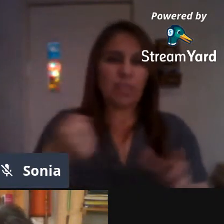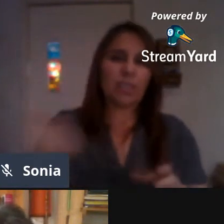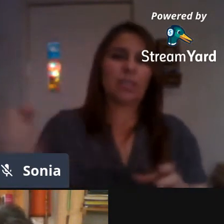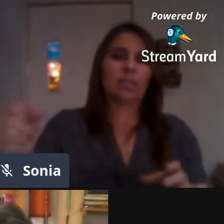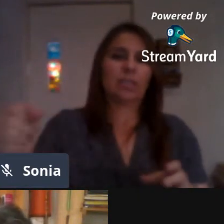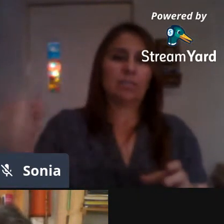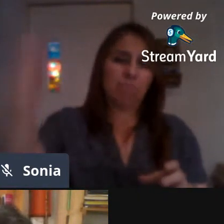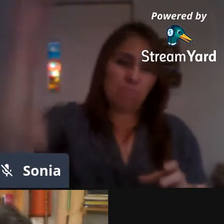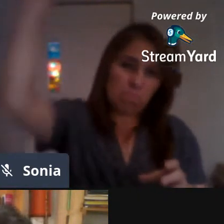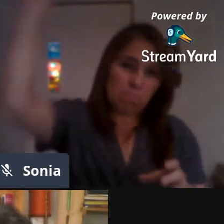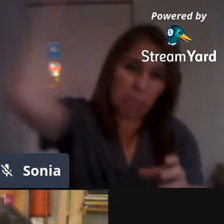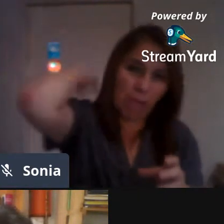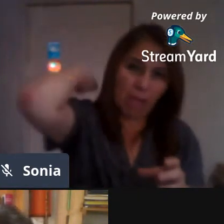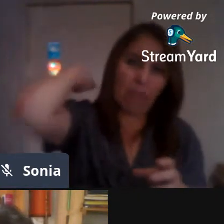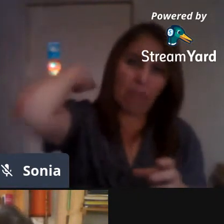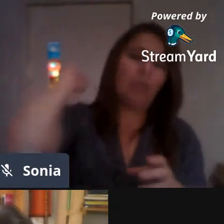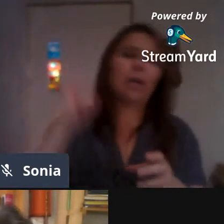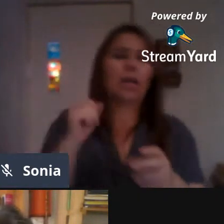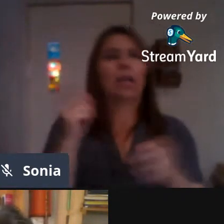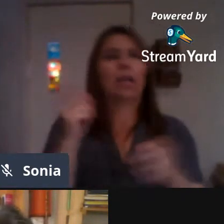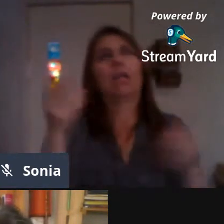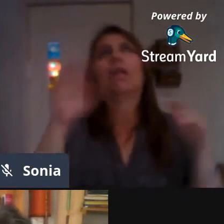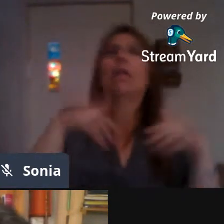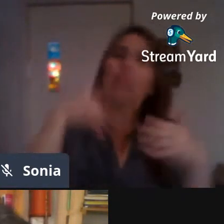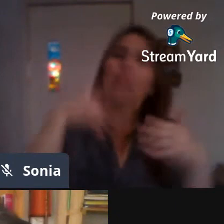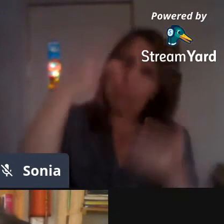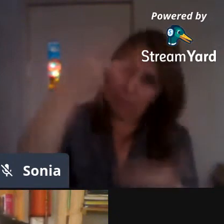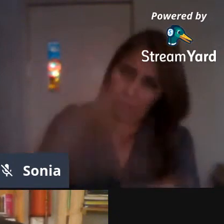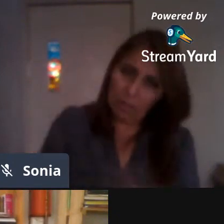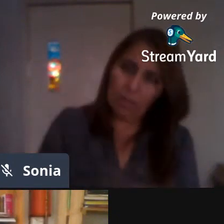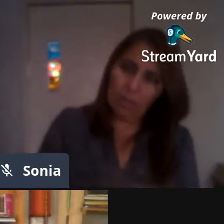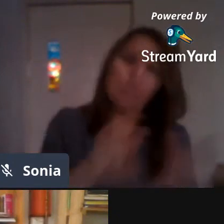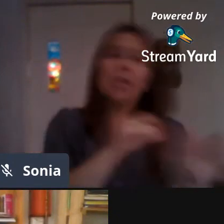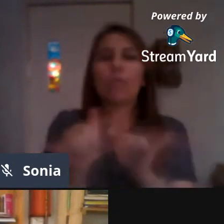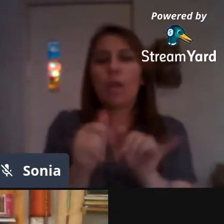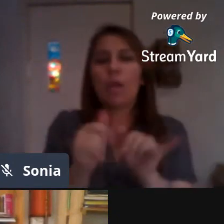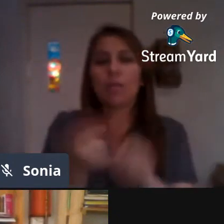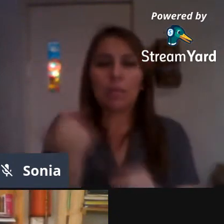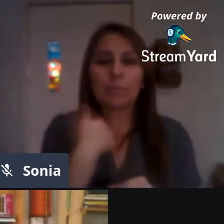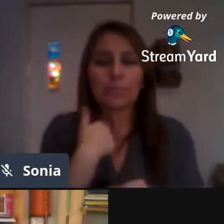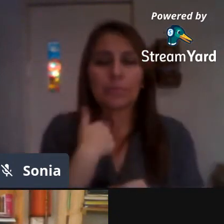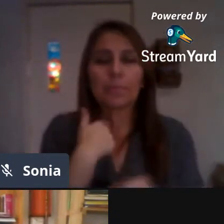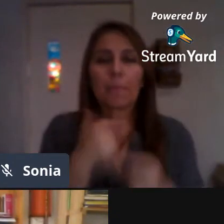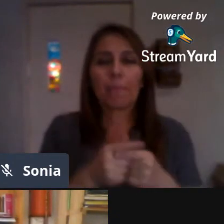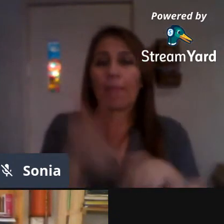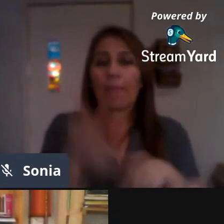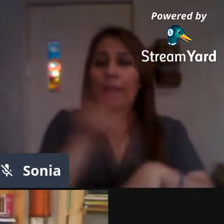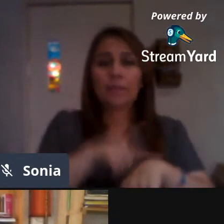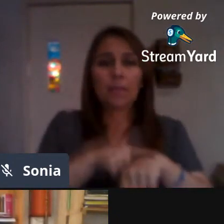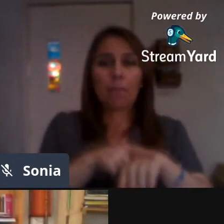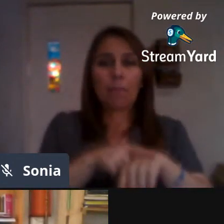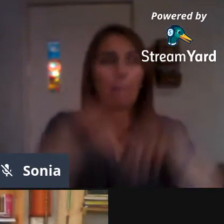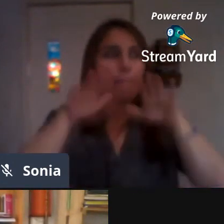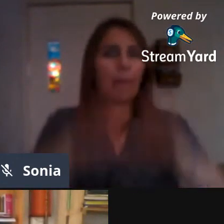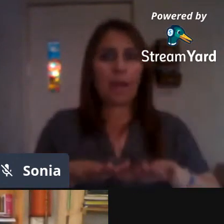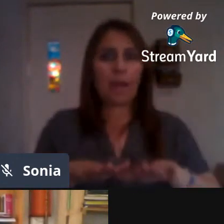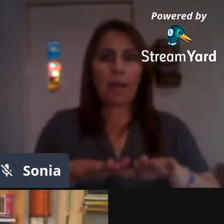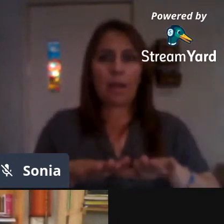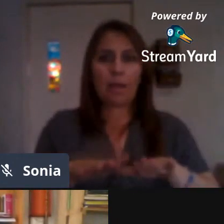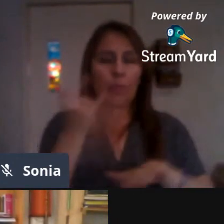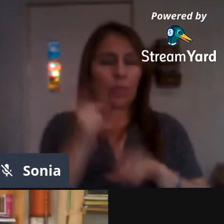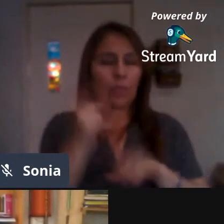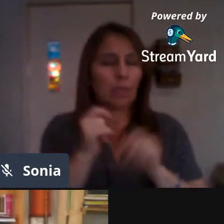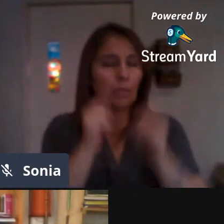él se desvanece como un héroe derrotado el tiempo literalmente se detiene pues en un abrir y cerrar de ojos